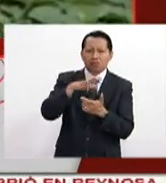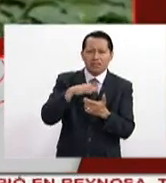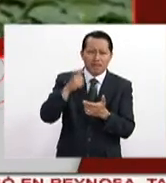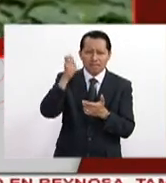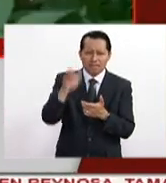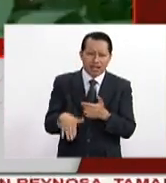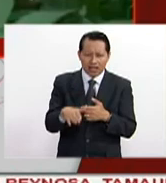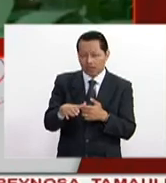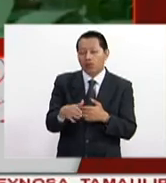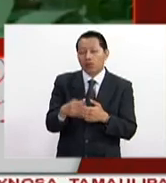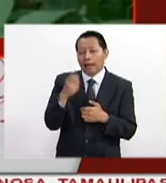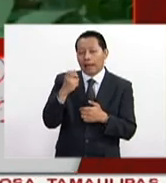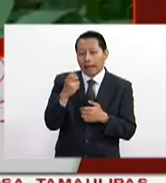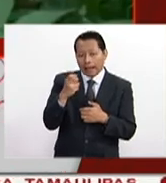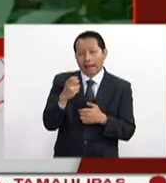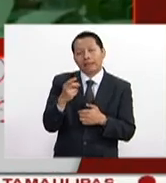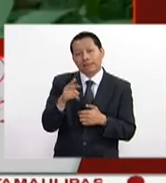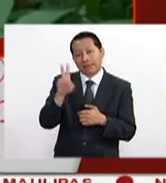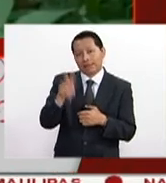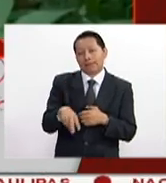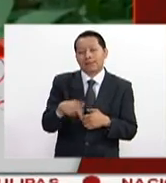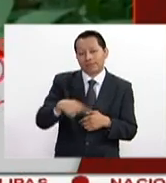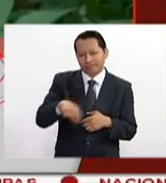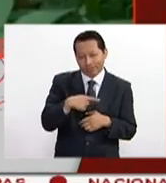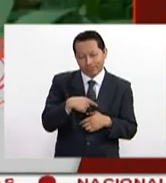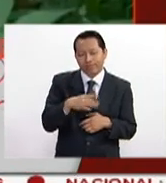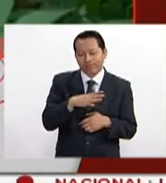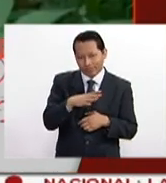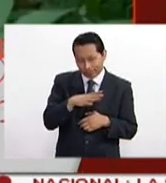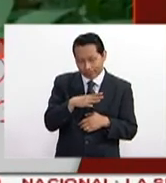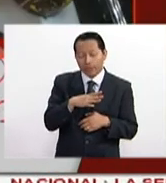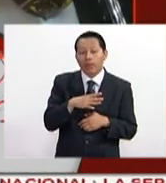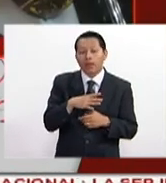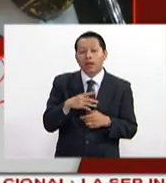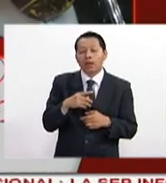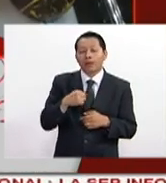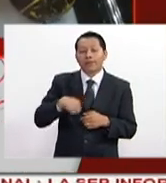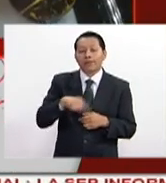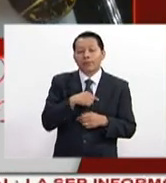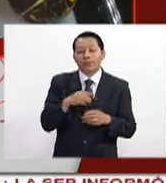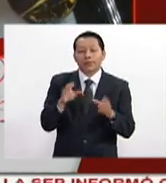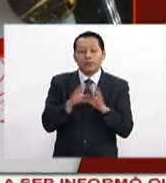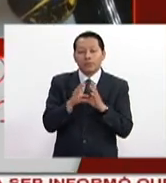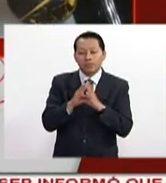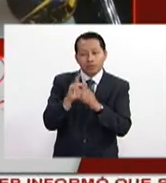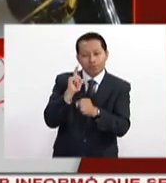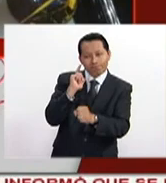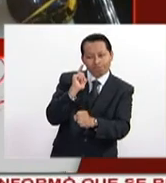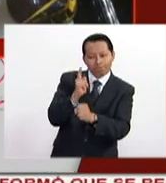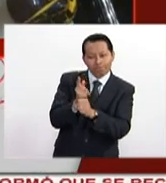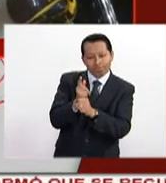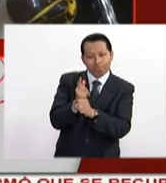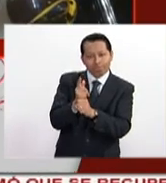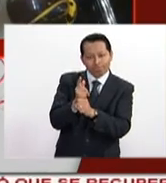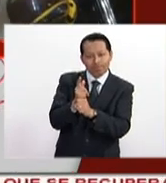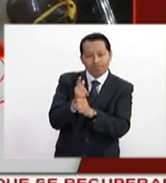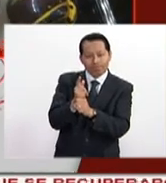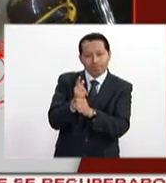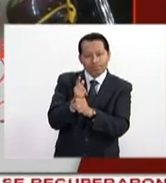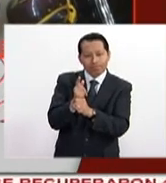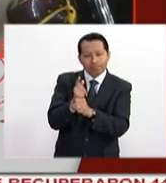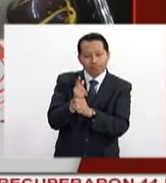baratas. Y eso es lo que estamos consumiendo actualmente. Entonces nosotros al ver esta